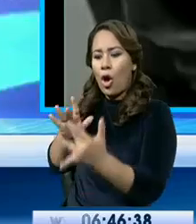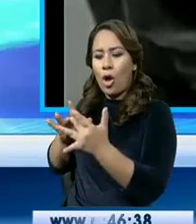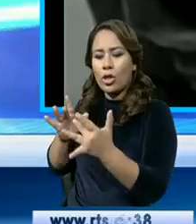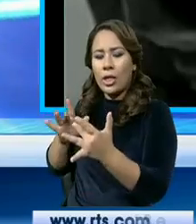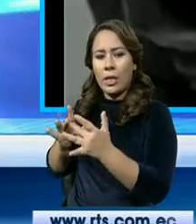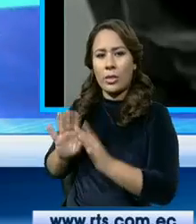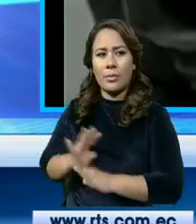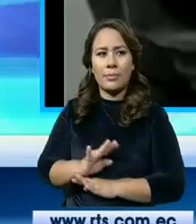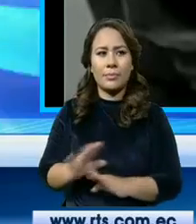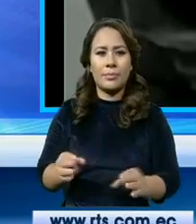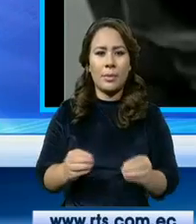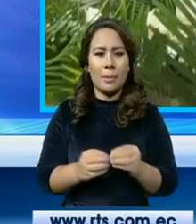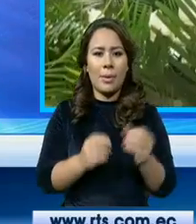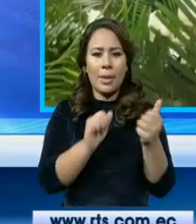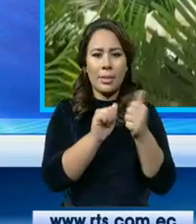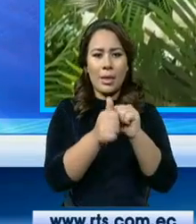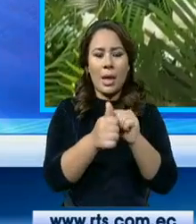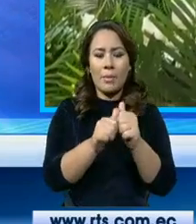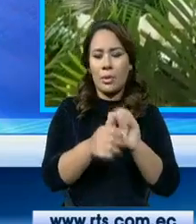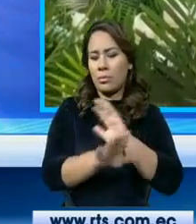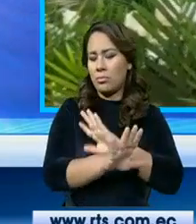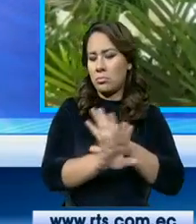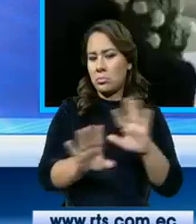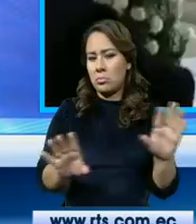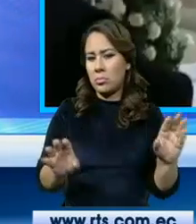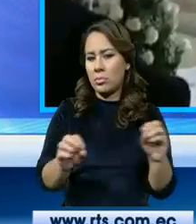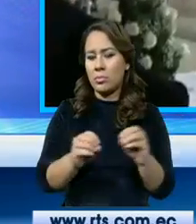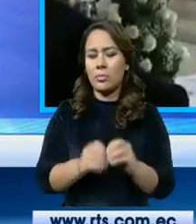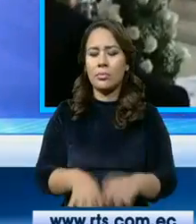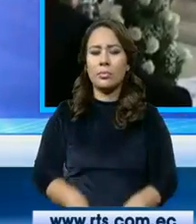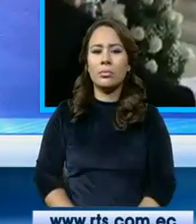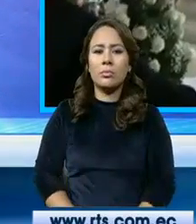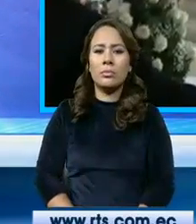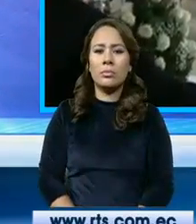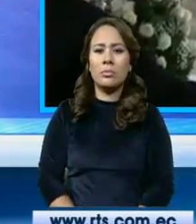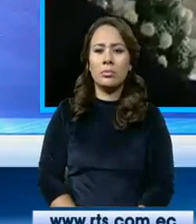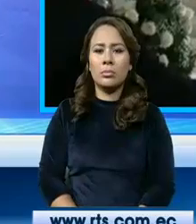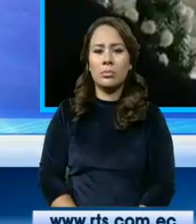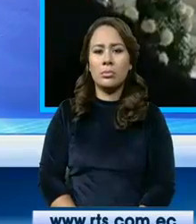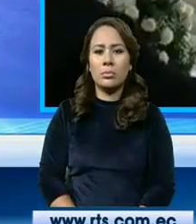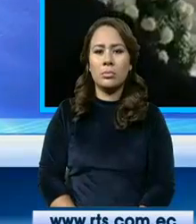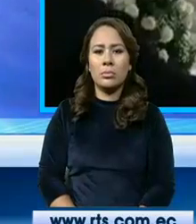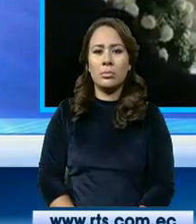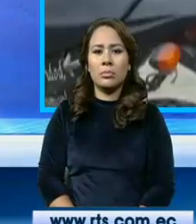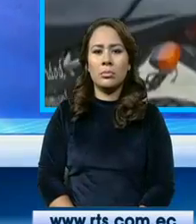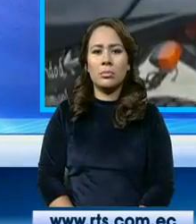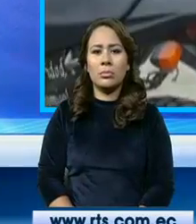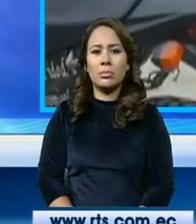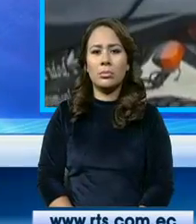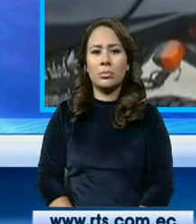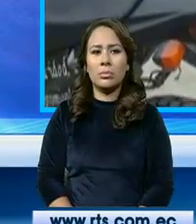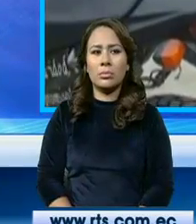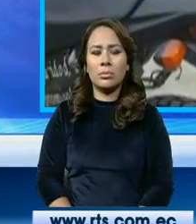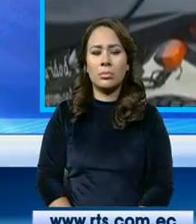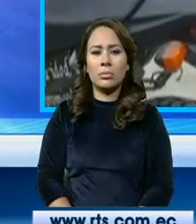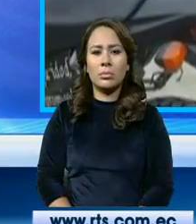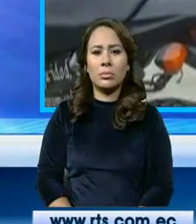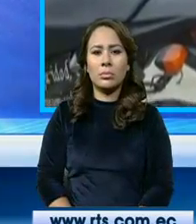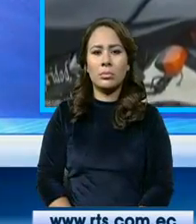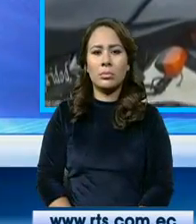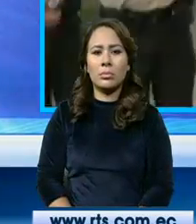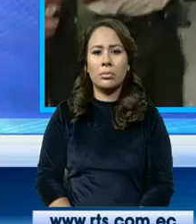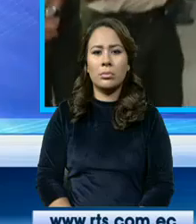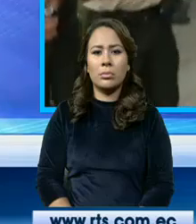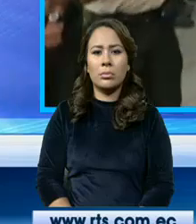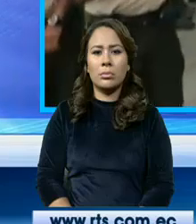realizaba acciones de fiestas infantiles como payasito, es lo mismo que se dedica el papá de la menor, entonces tenían contacto con ese